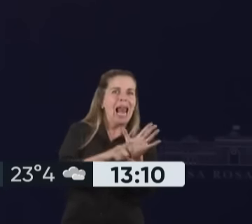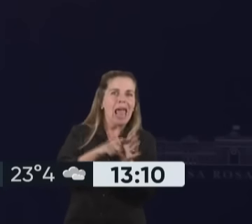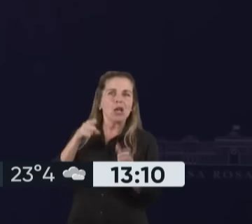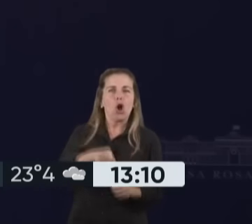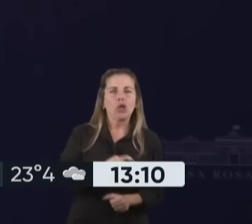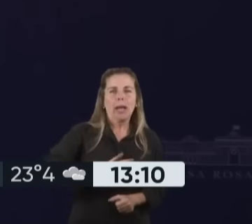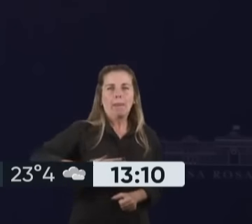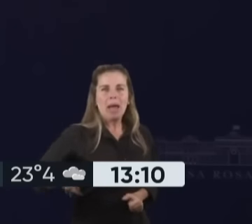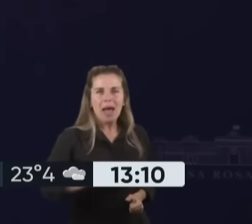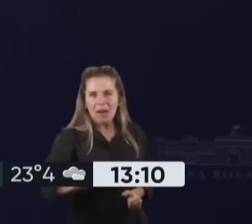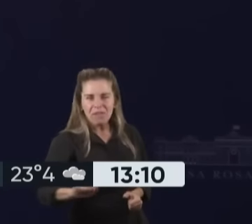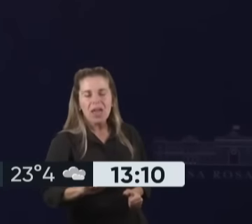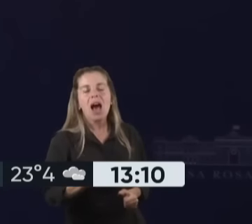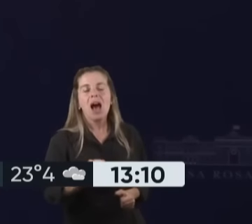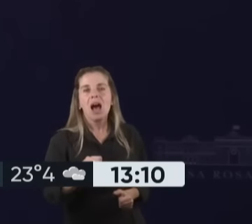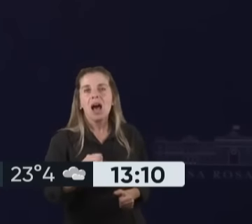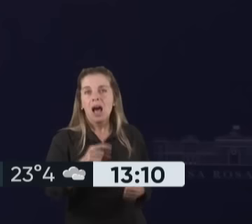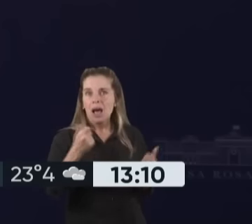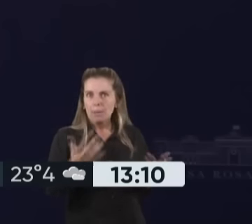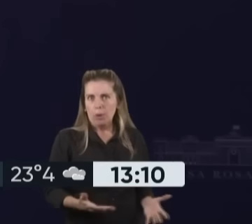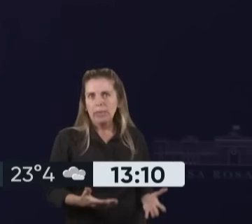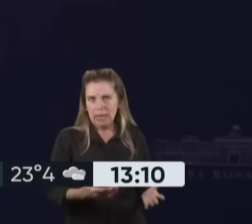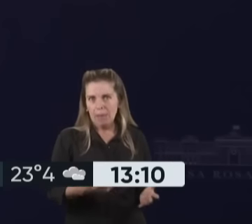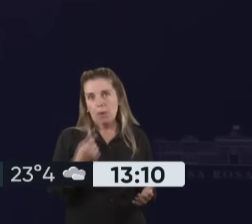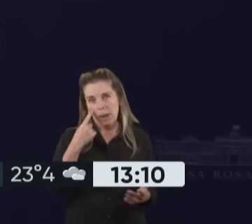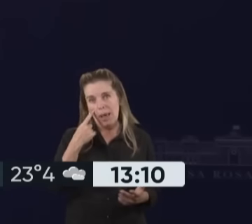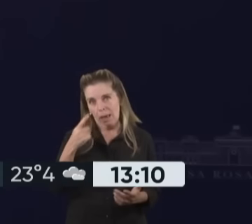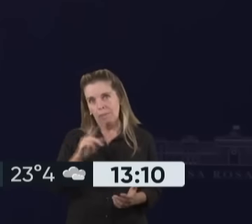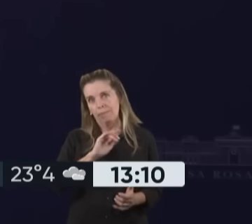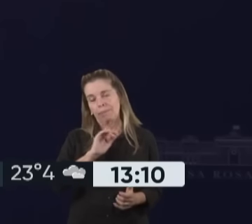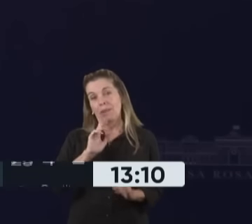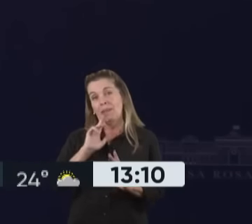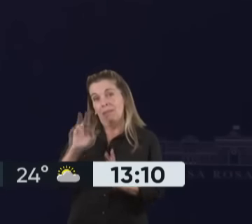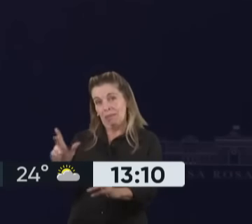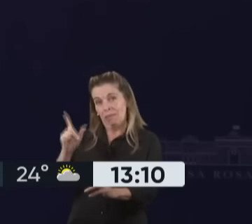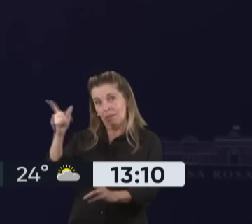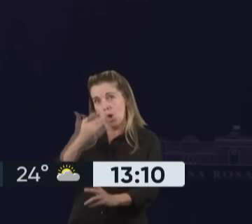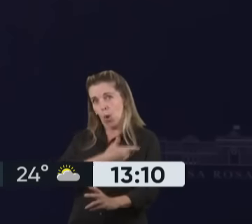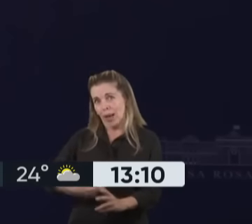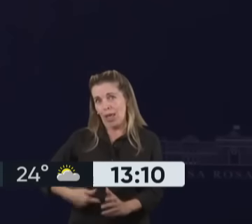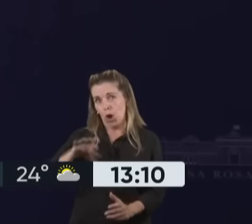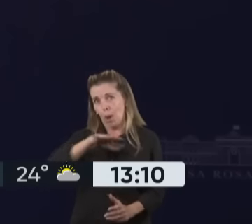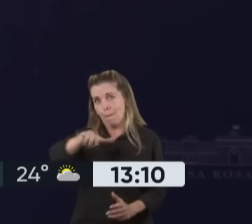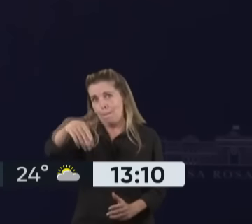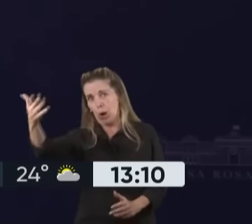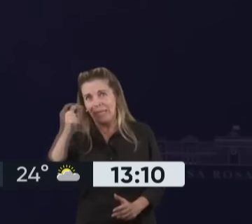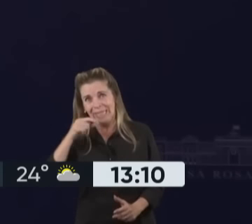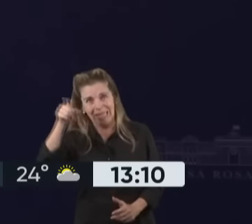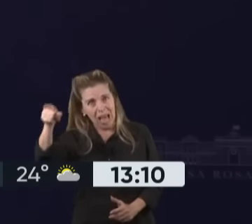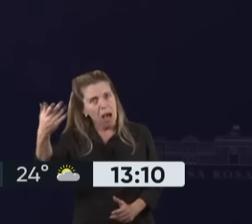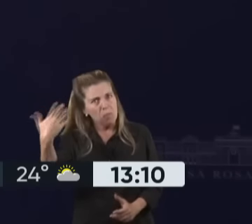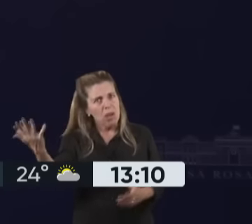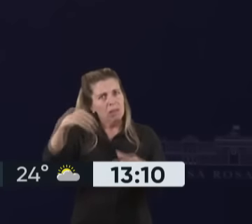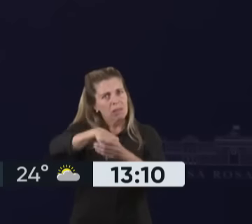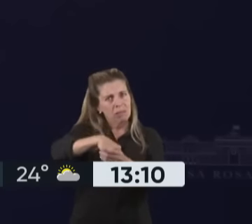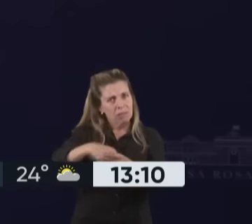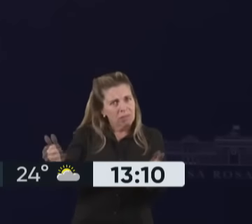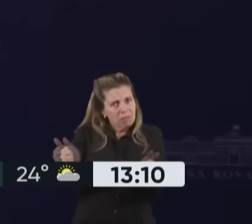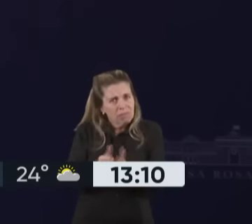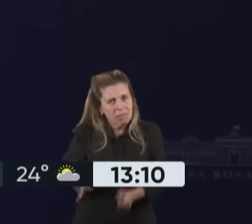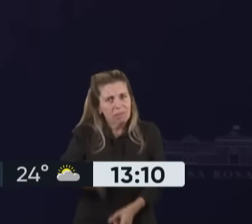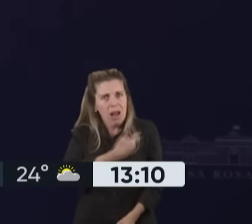antimafia. Aprovechamos para recordarle al gobernador de la provincia de Buenos Aires que pueda adherir a esta ley para luchar contra el